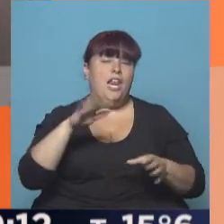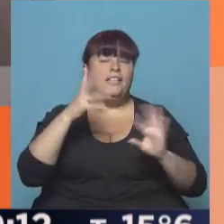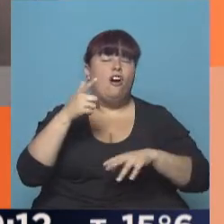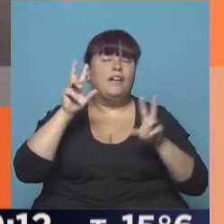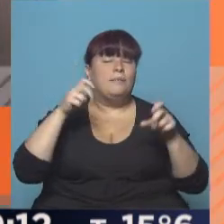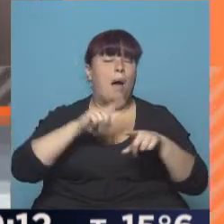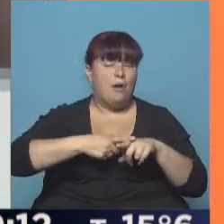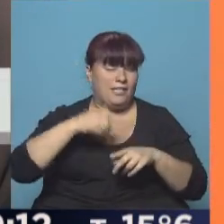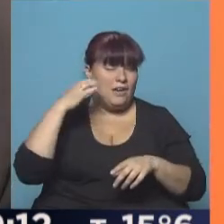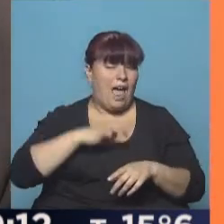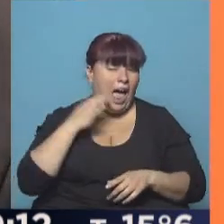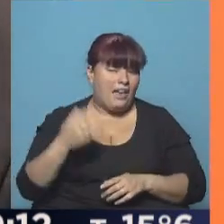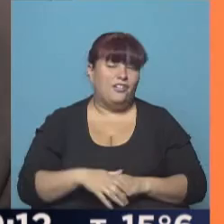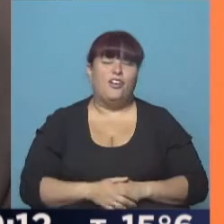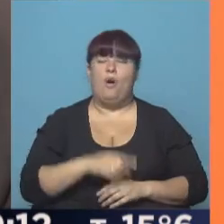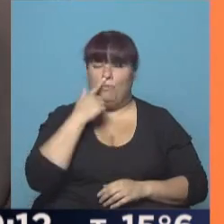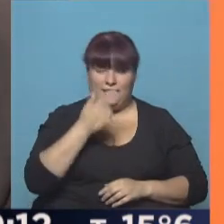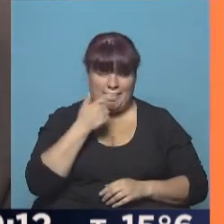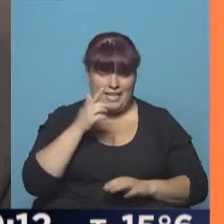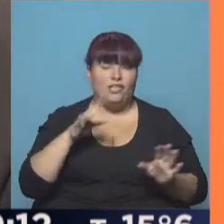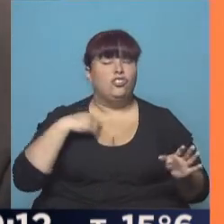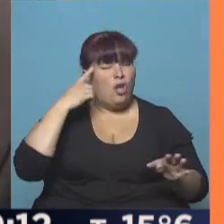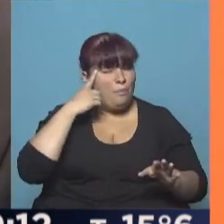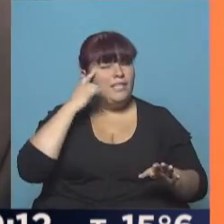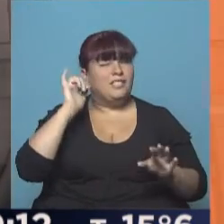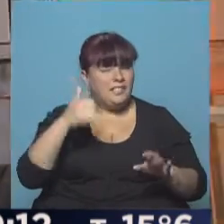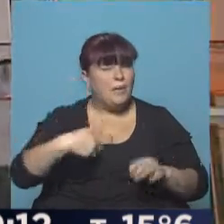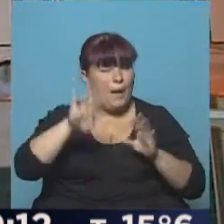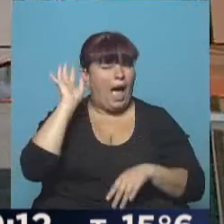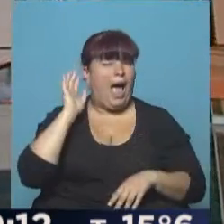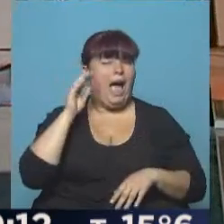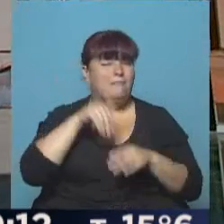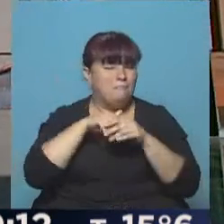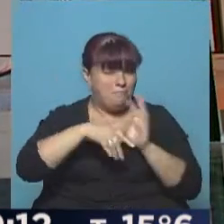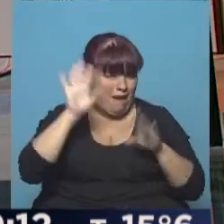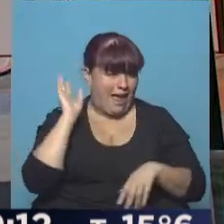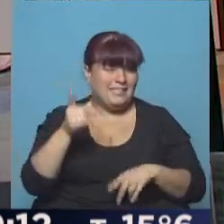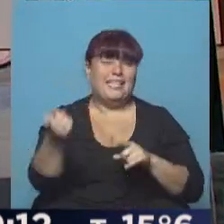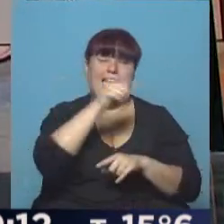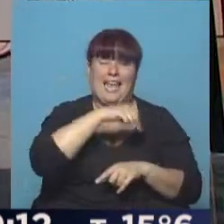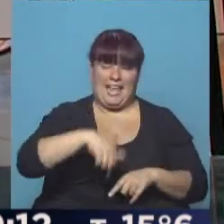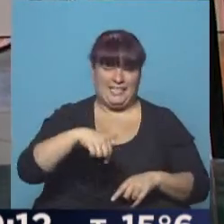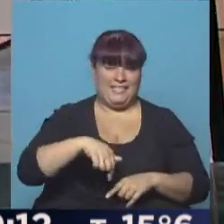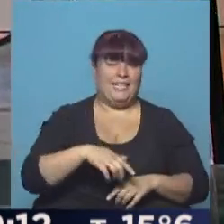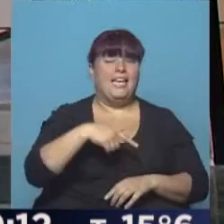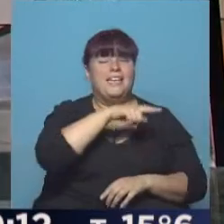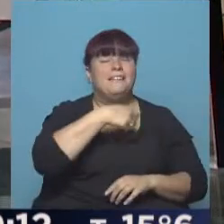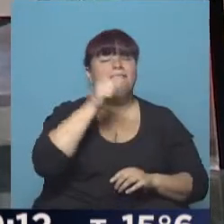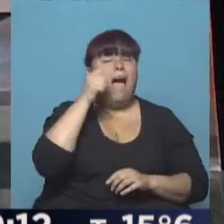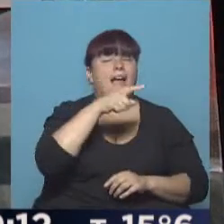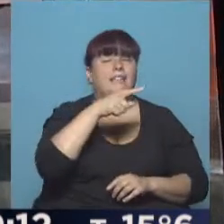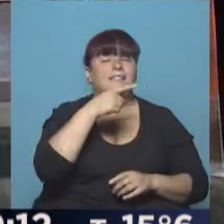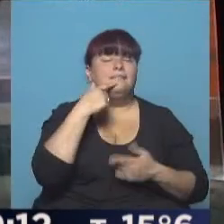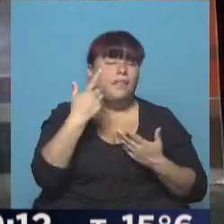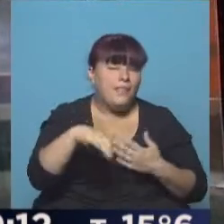político, es un año electoral muy interesante. Yo creo que va a ser mucho más electoralista que en donde primó un poco la idea